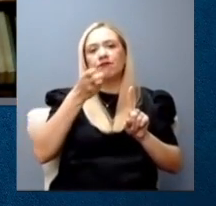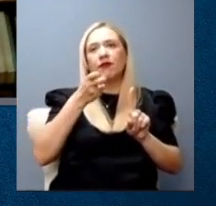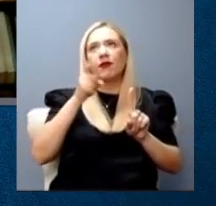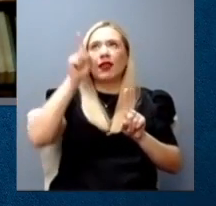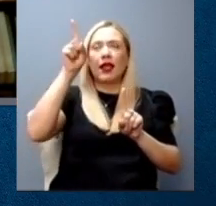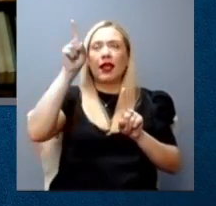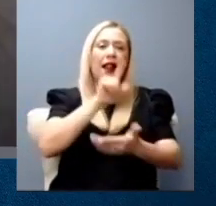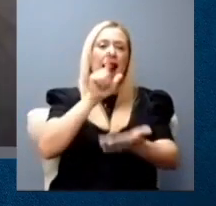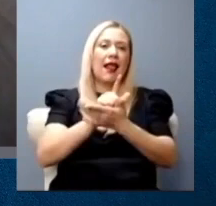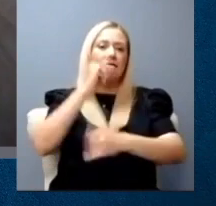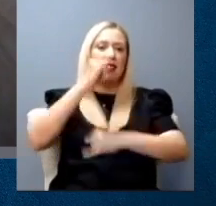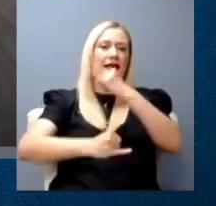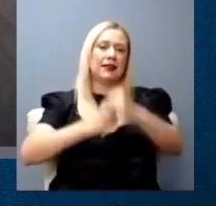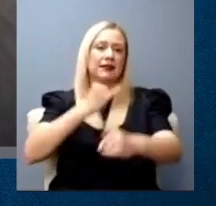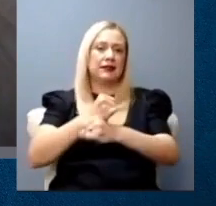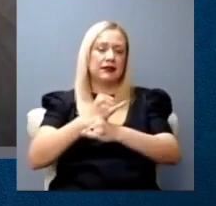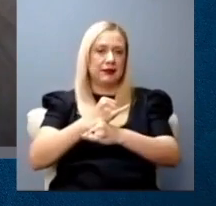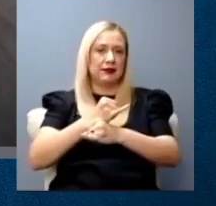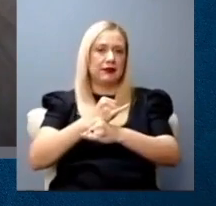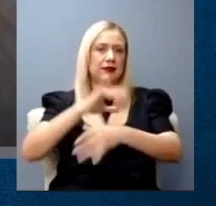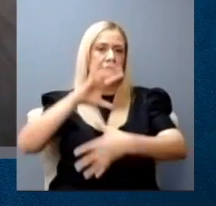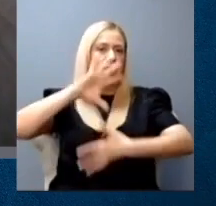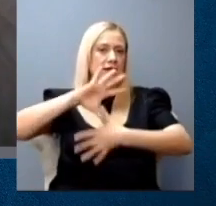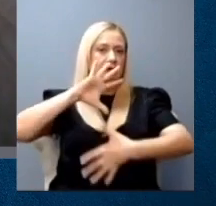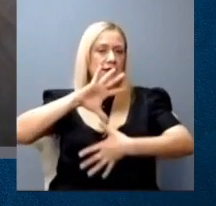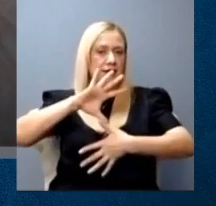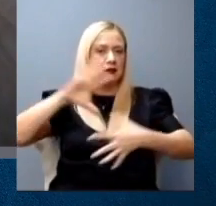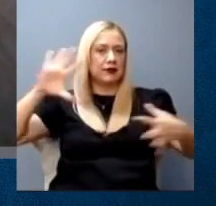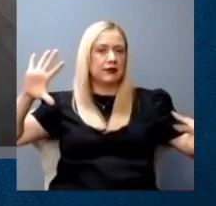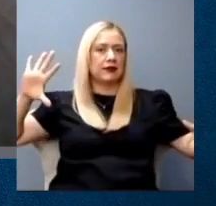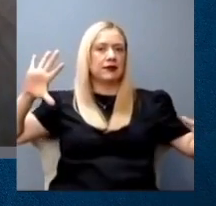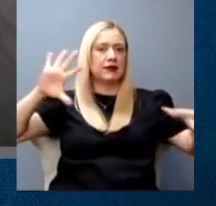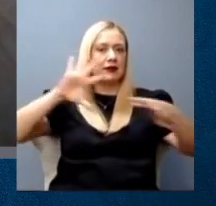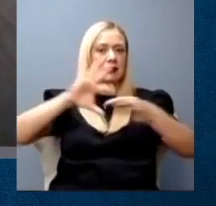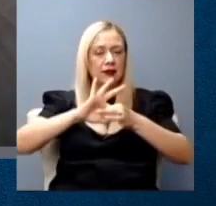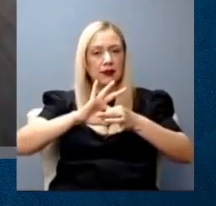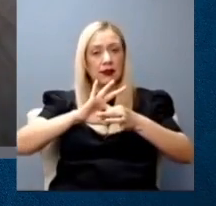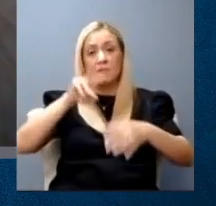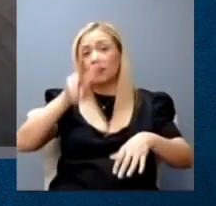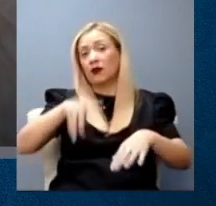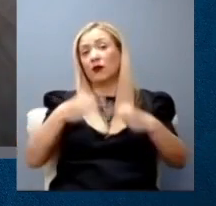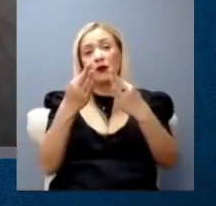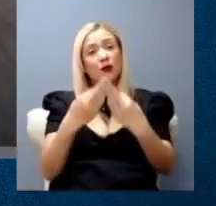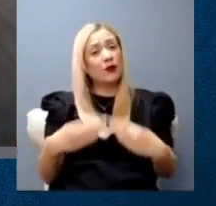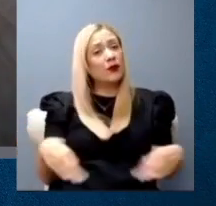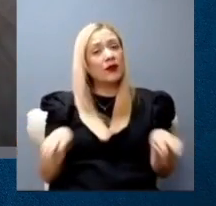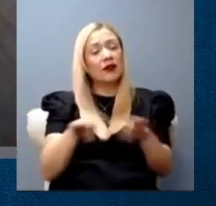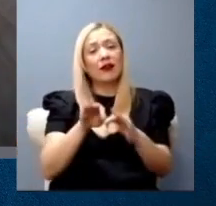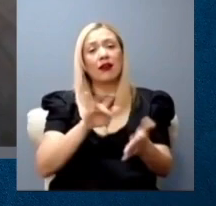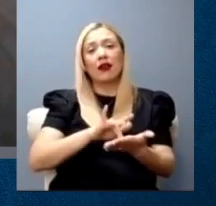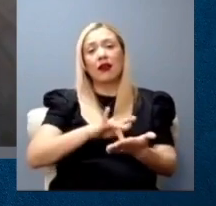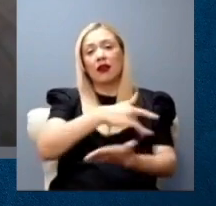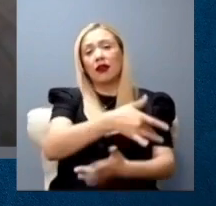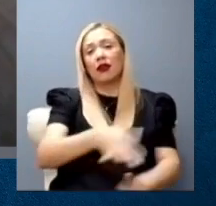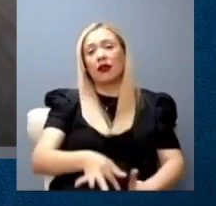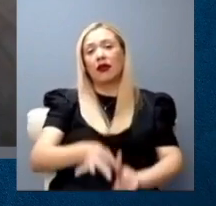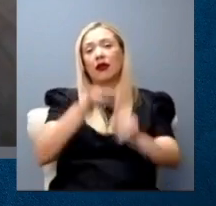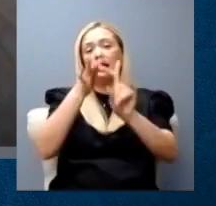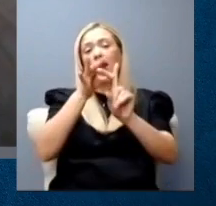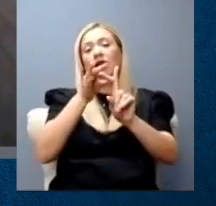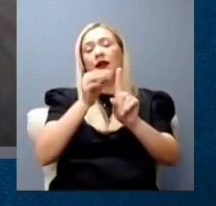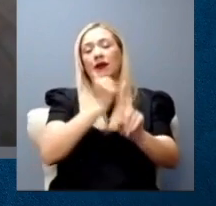convención, desde la convención americana. Entonces, esto es importantísimo, esto es